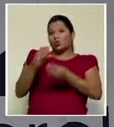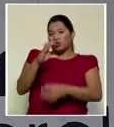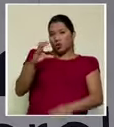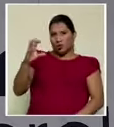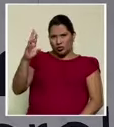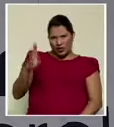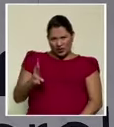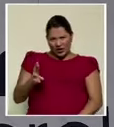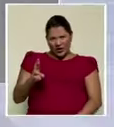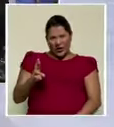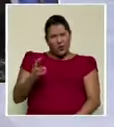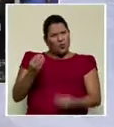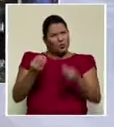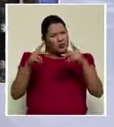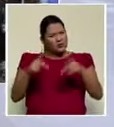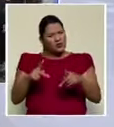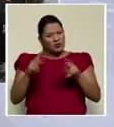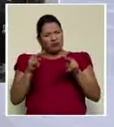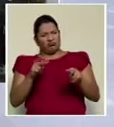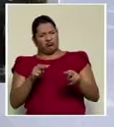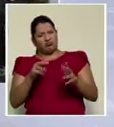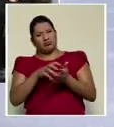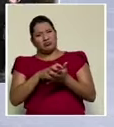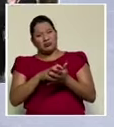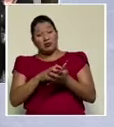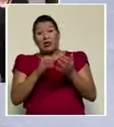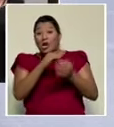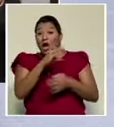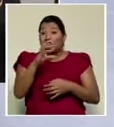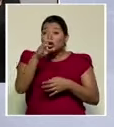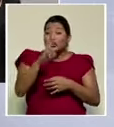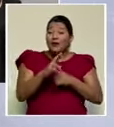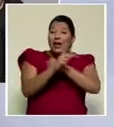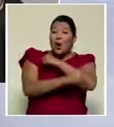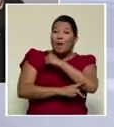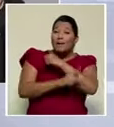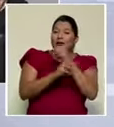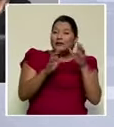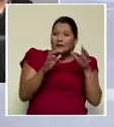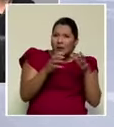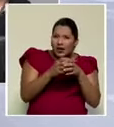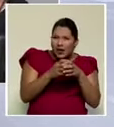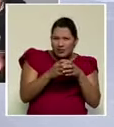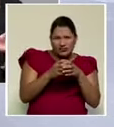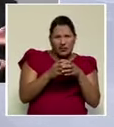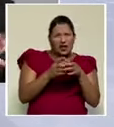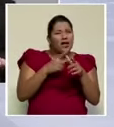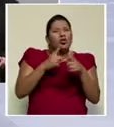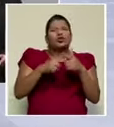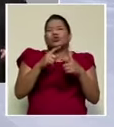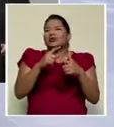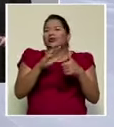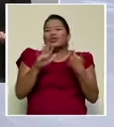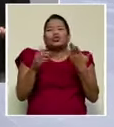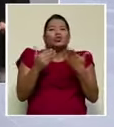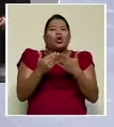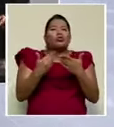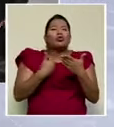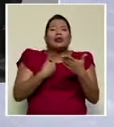servicio, ¿no? En un país tan pequeño, donde además todos tenemos un nexo de familiaridad,